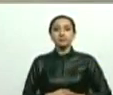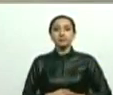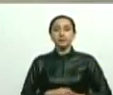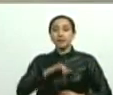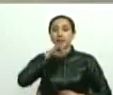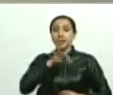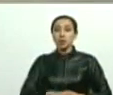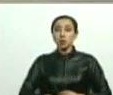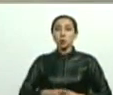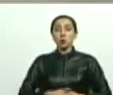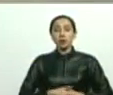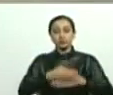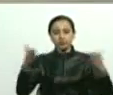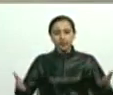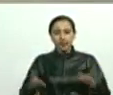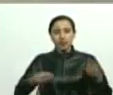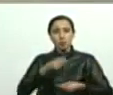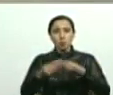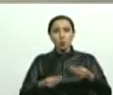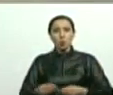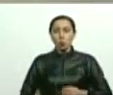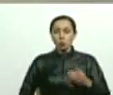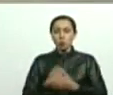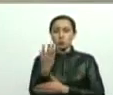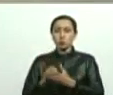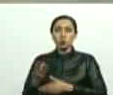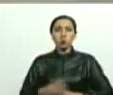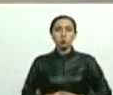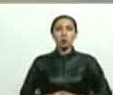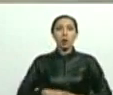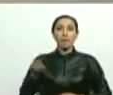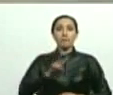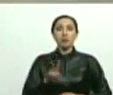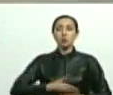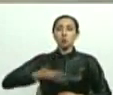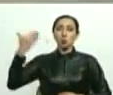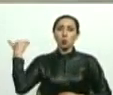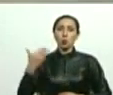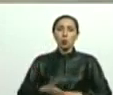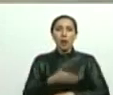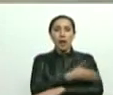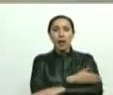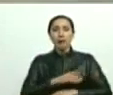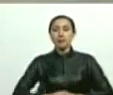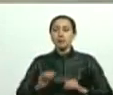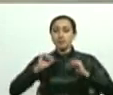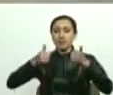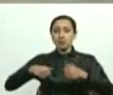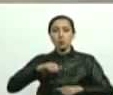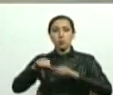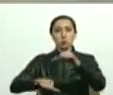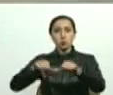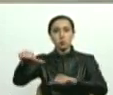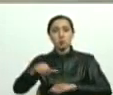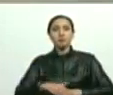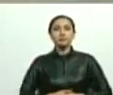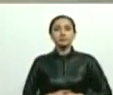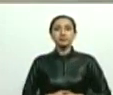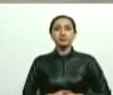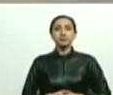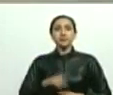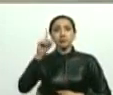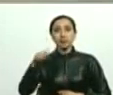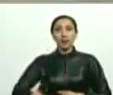históricas que se levantaron en la Venezuela de finales del siglo pasado y principios de este siglo, bajo el liderazgo, mando y